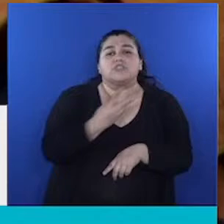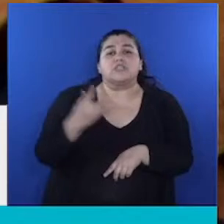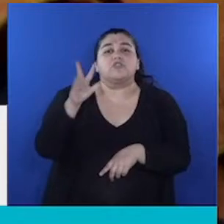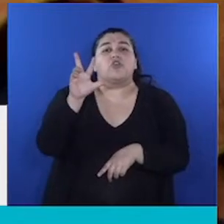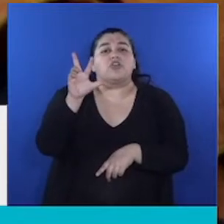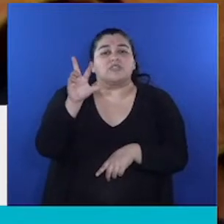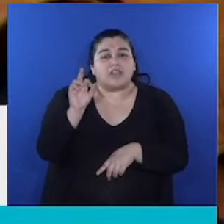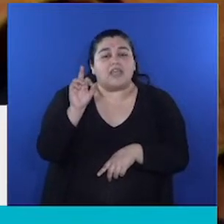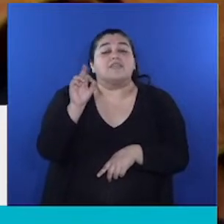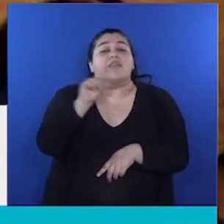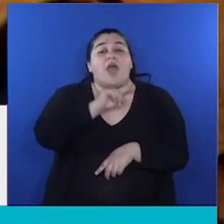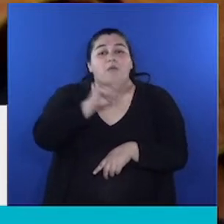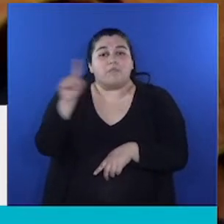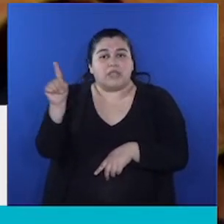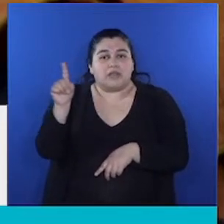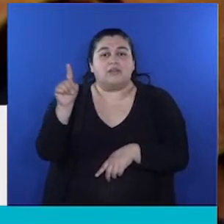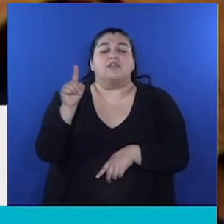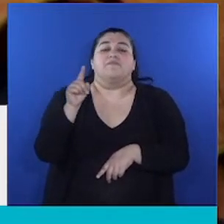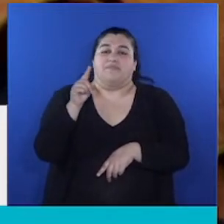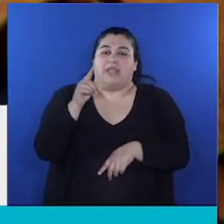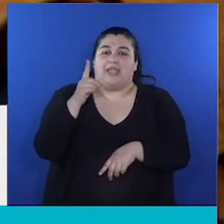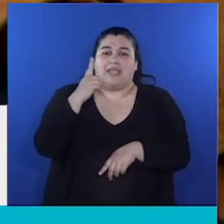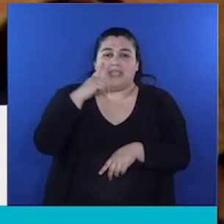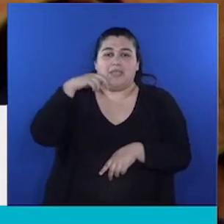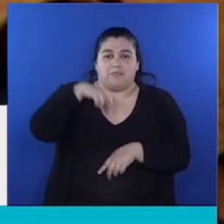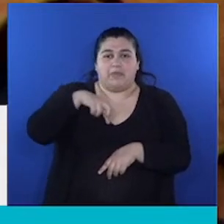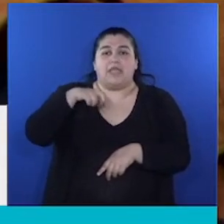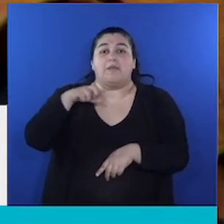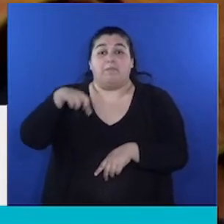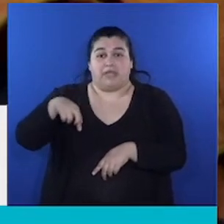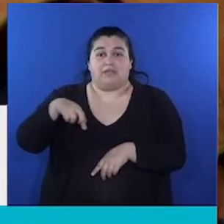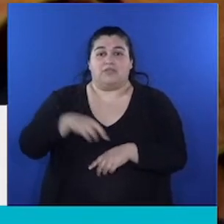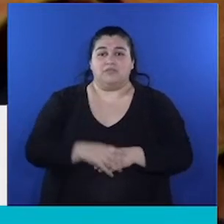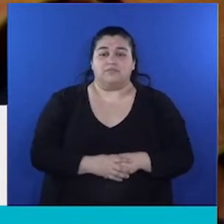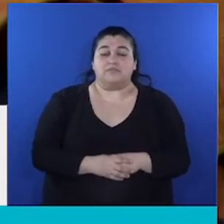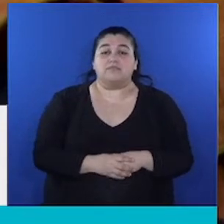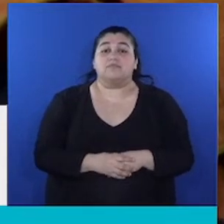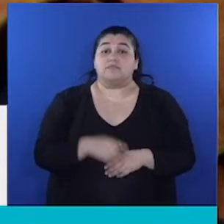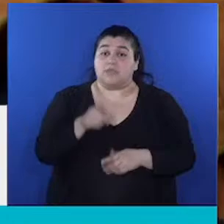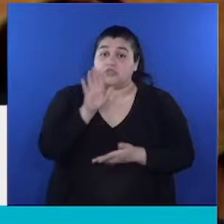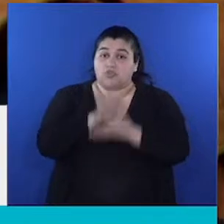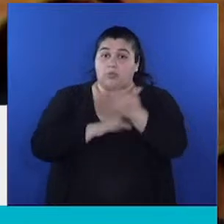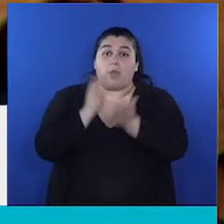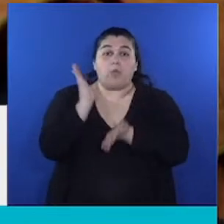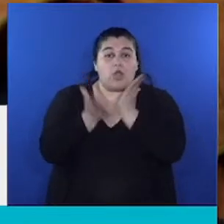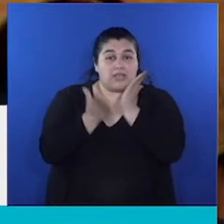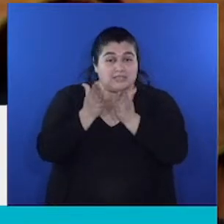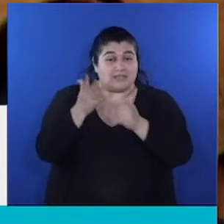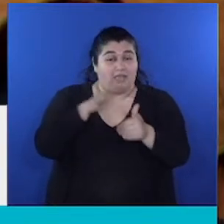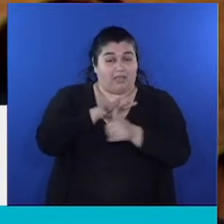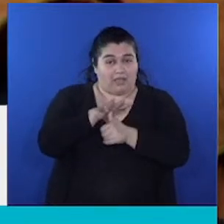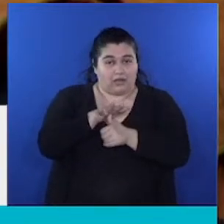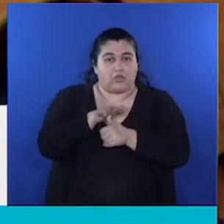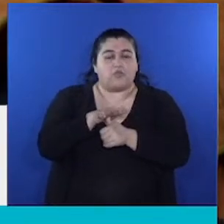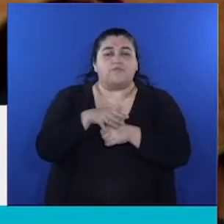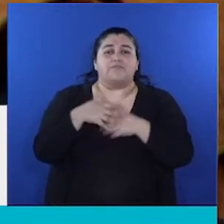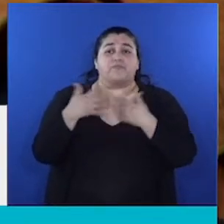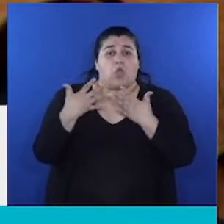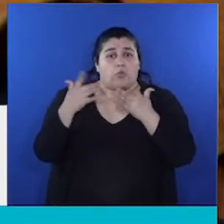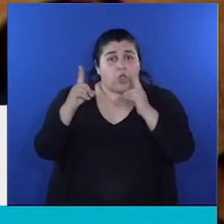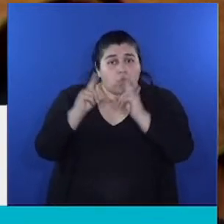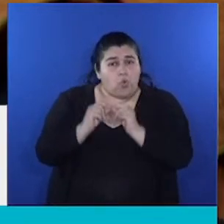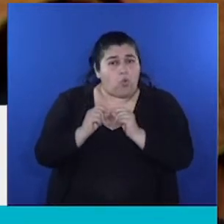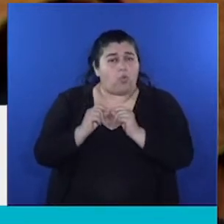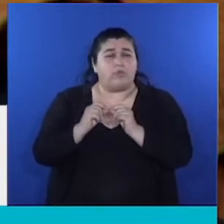en la provincia de Buenos Aires vinculadas a situaciones de violencia de género. Entonces, claramente, el número, la cantidad